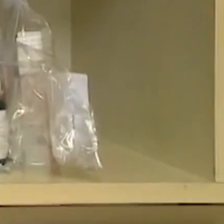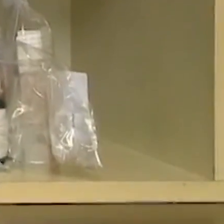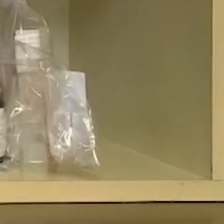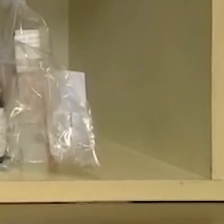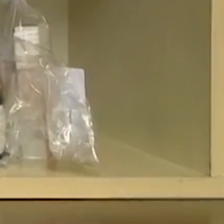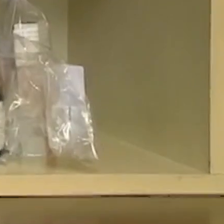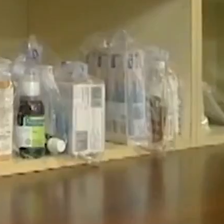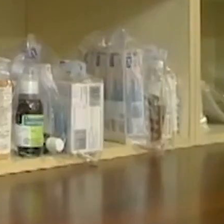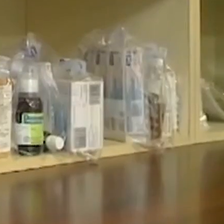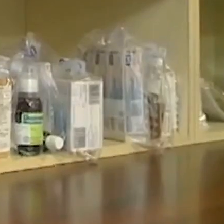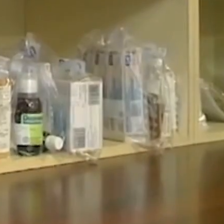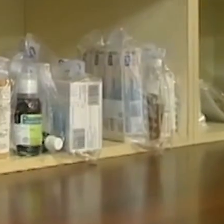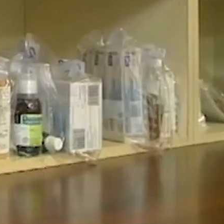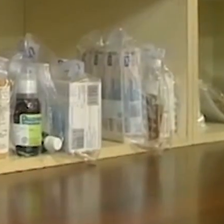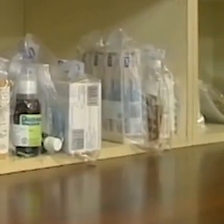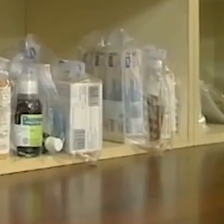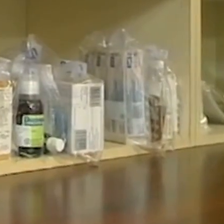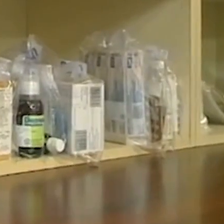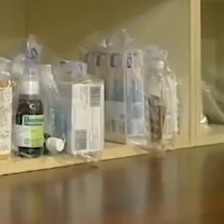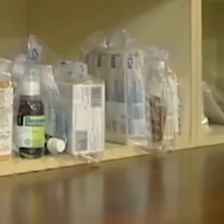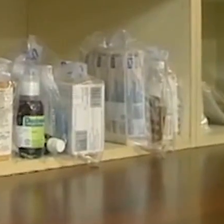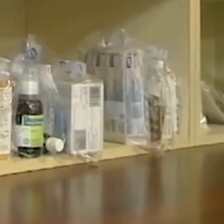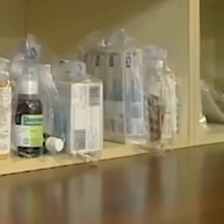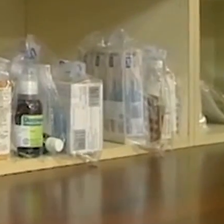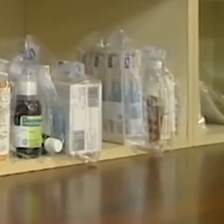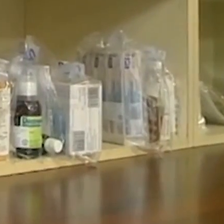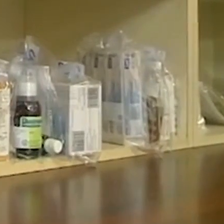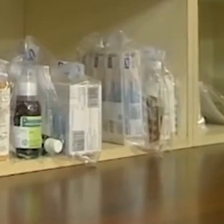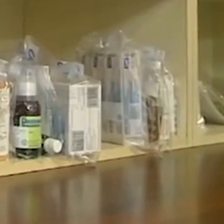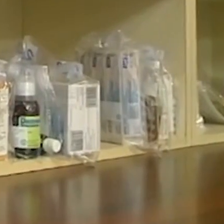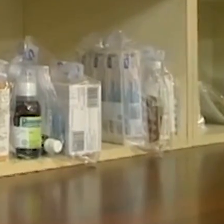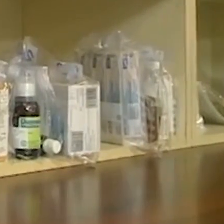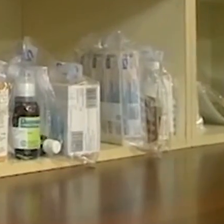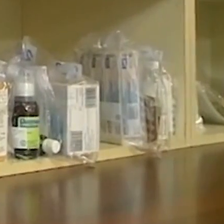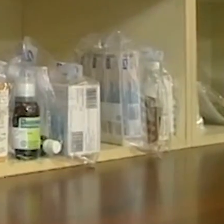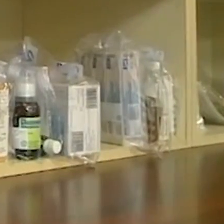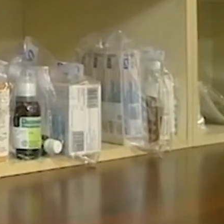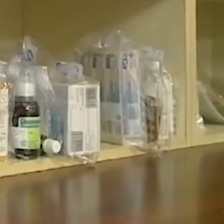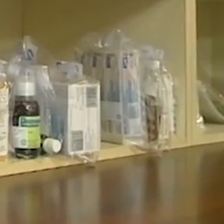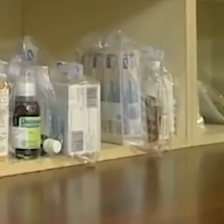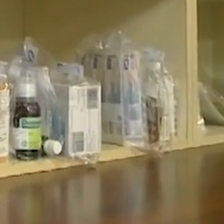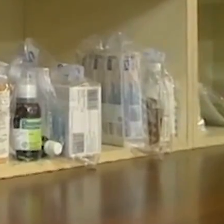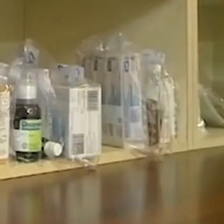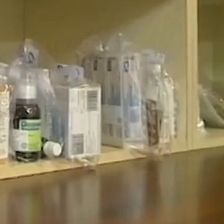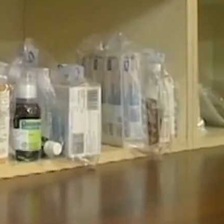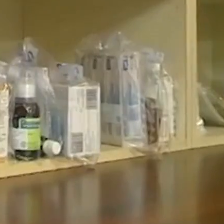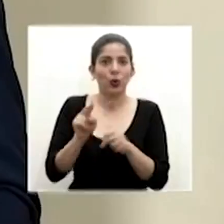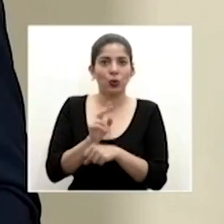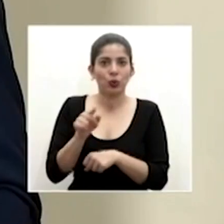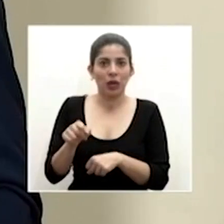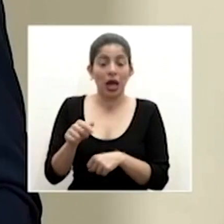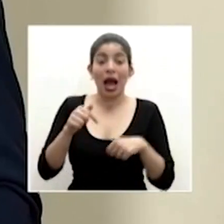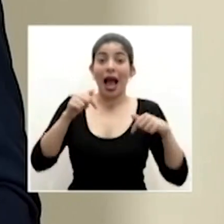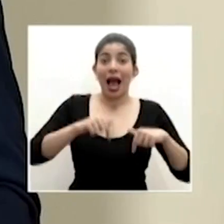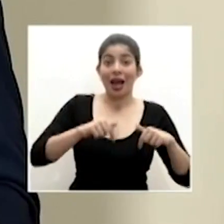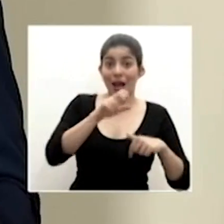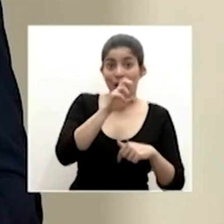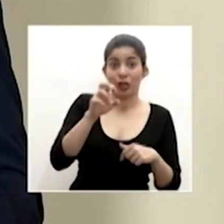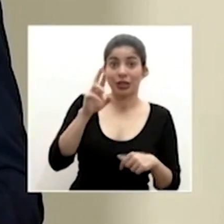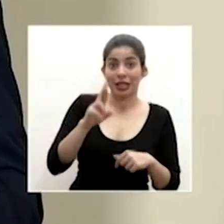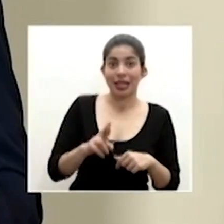Rica es distinto al de otros lugares del mundo donde se están realizando los estudios sobre su efectividad. En Costa